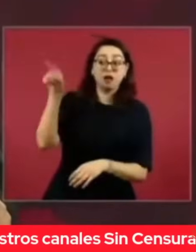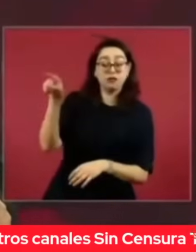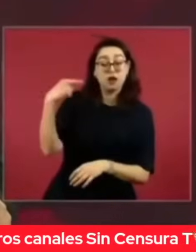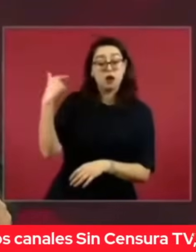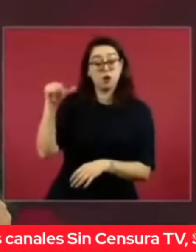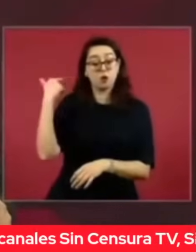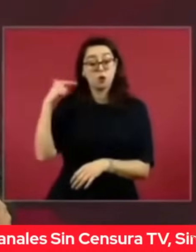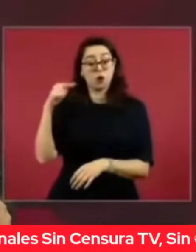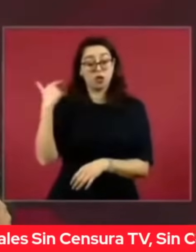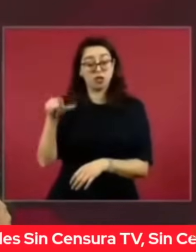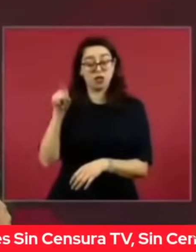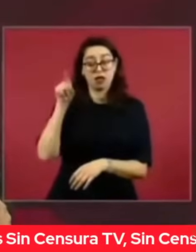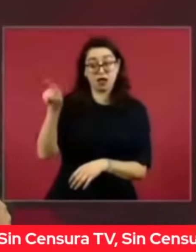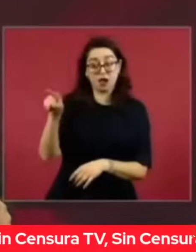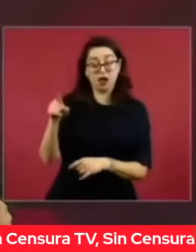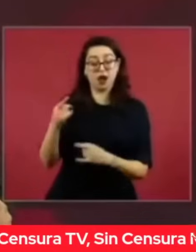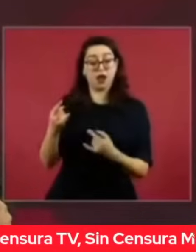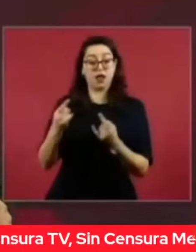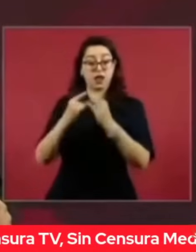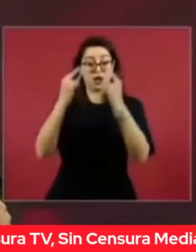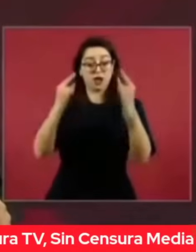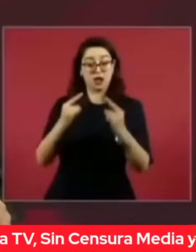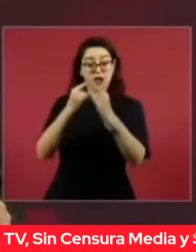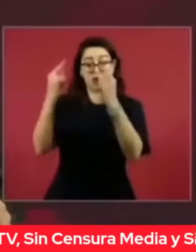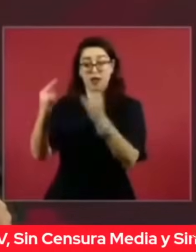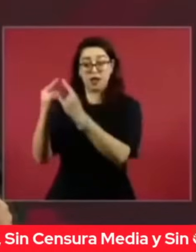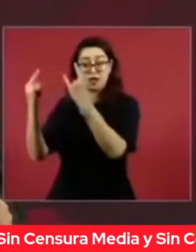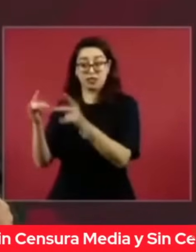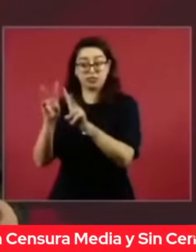Guadalajara siempre